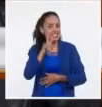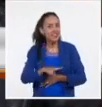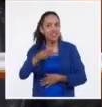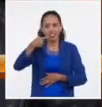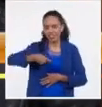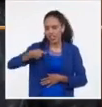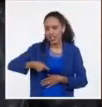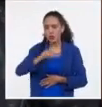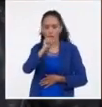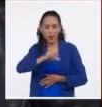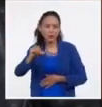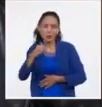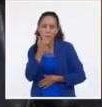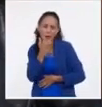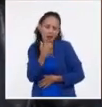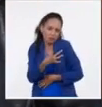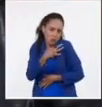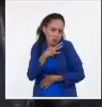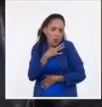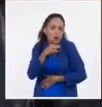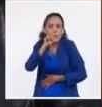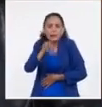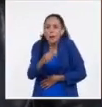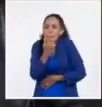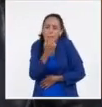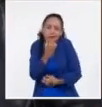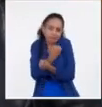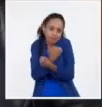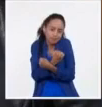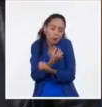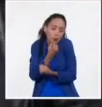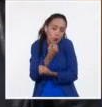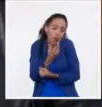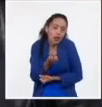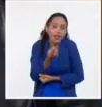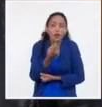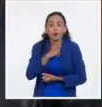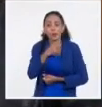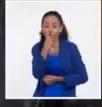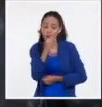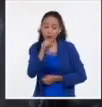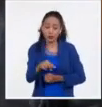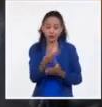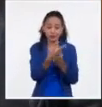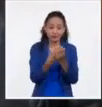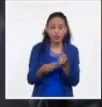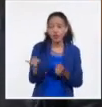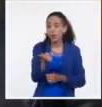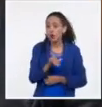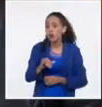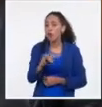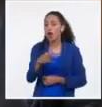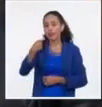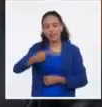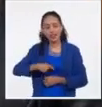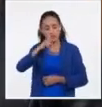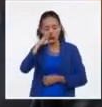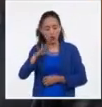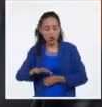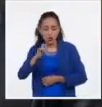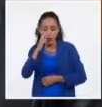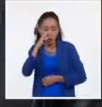de las personas más vulnerables, de los que puedan estar en situación de discapacidad, de nuestros niños, nuestras